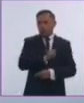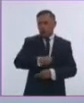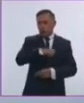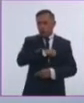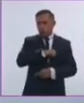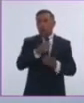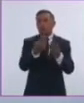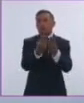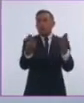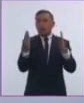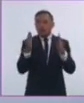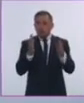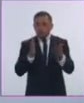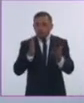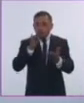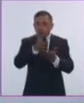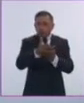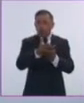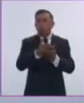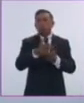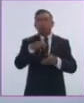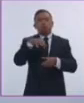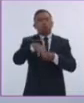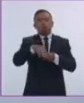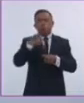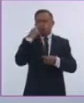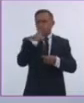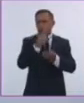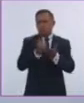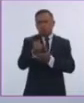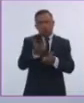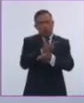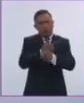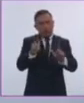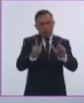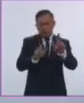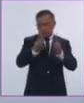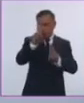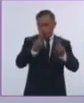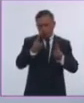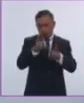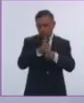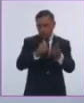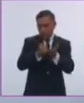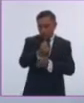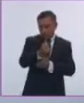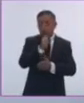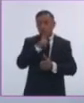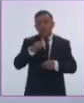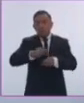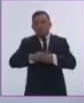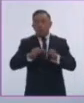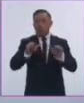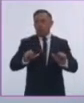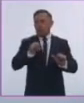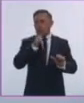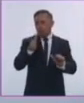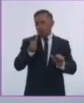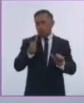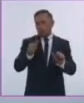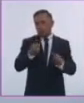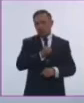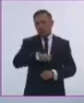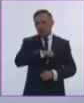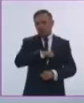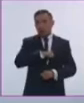experiencia libre en términos democráticos y libre también de contagios recuerden que todas y todos debemos